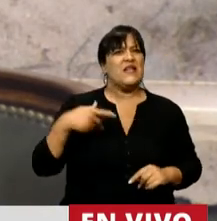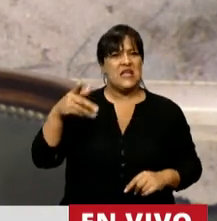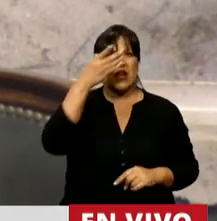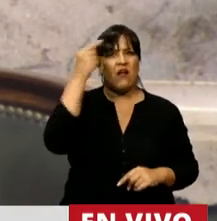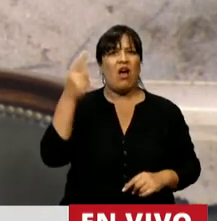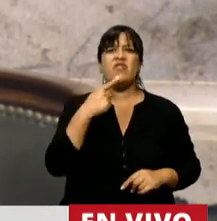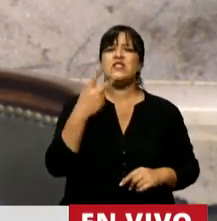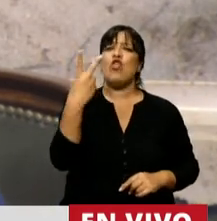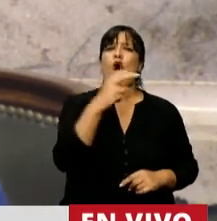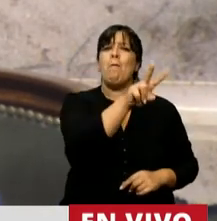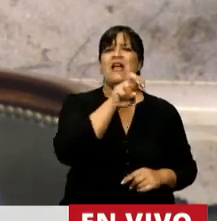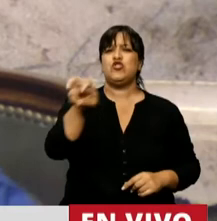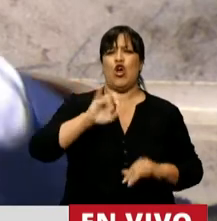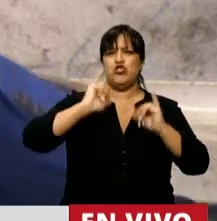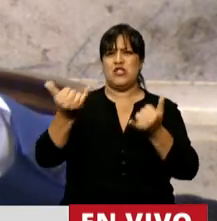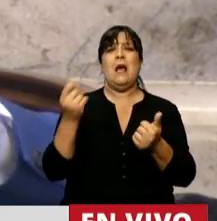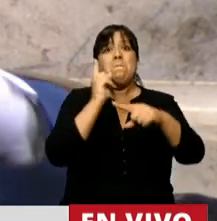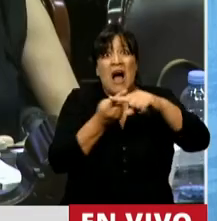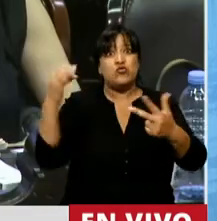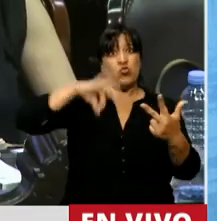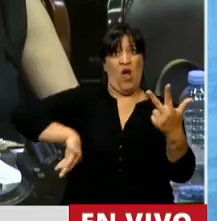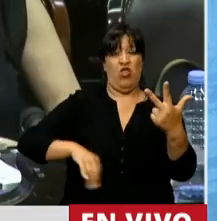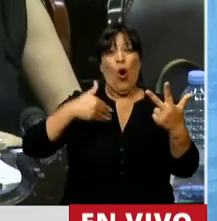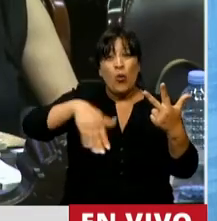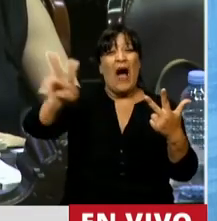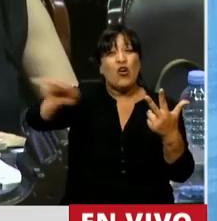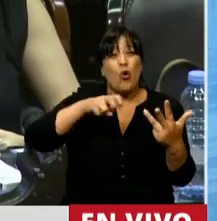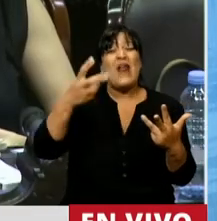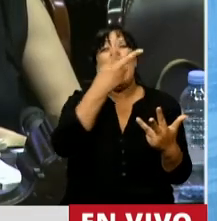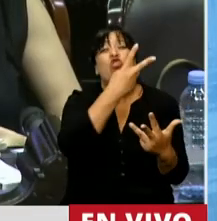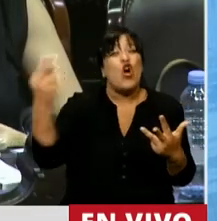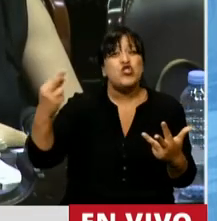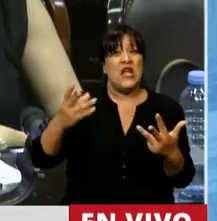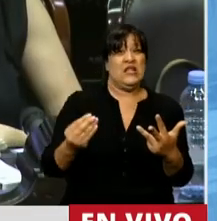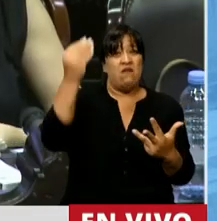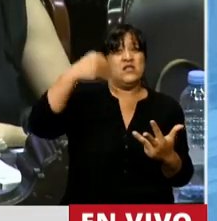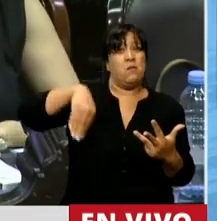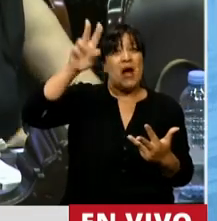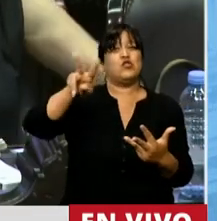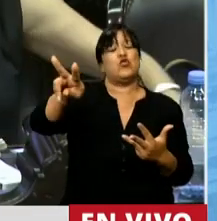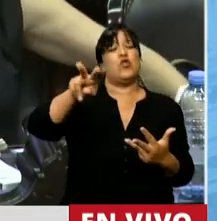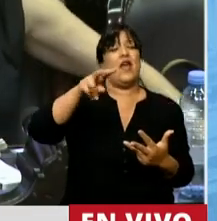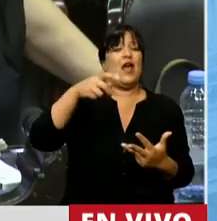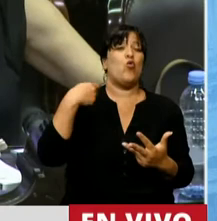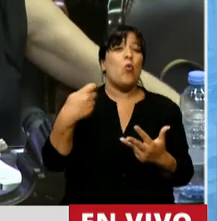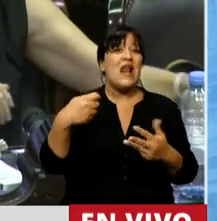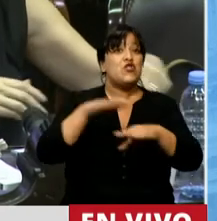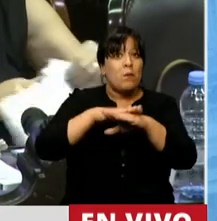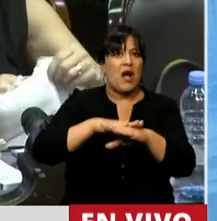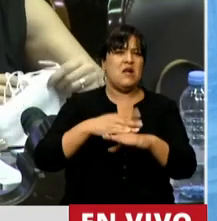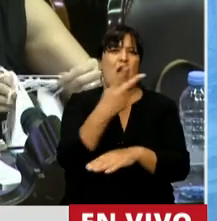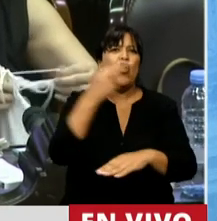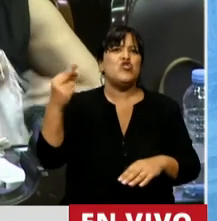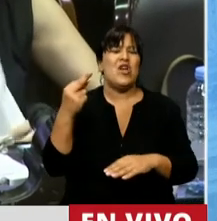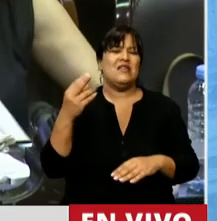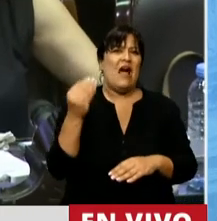va a cobrar 2 pensiones y su sueldo, y va a cobrar 200 veces la jubilación mínima. Mire,